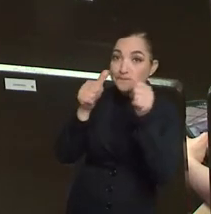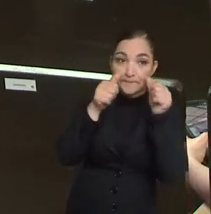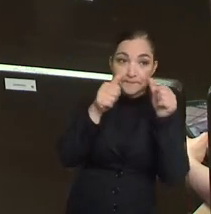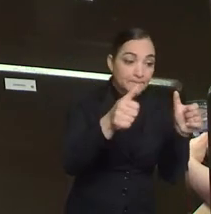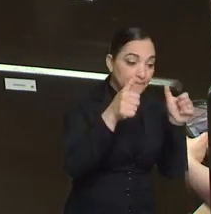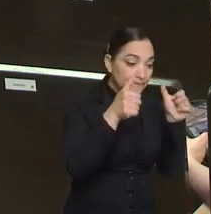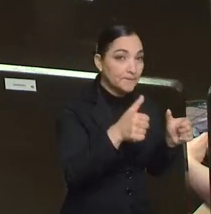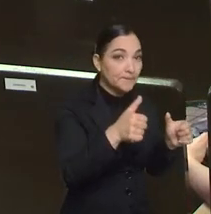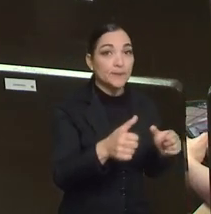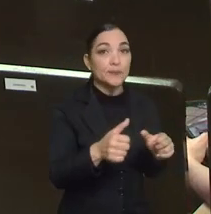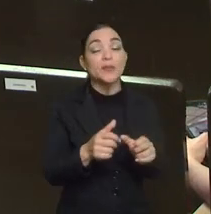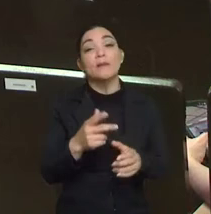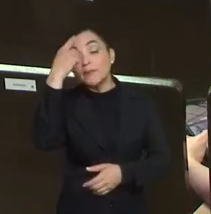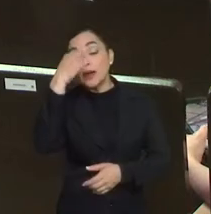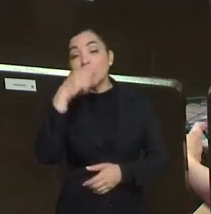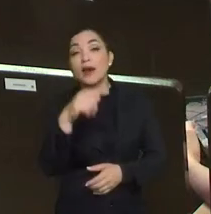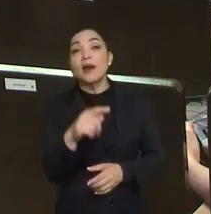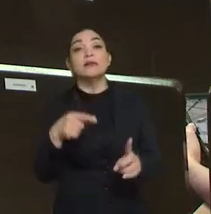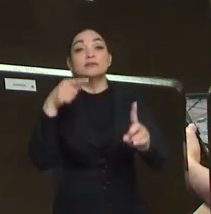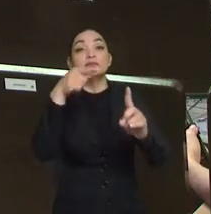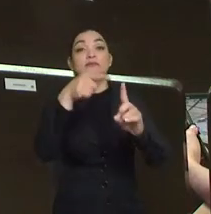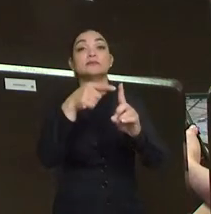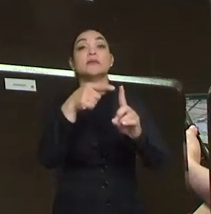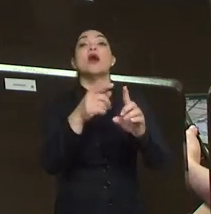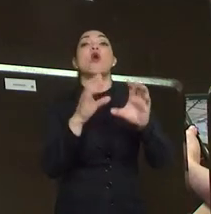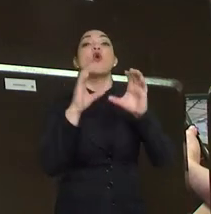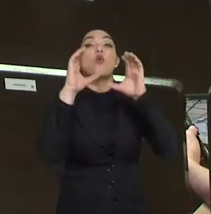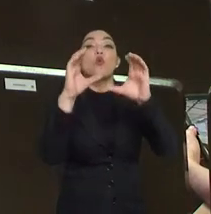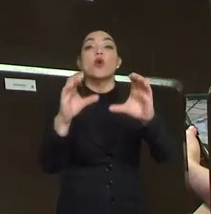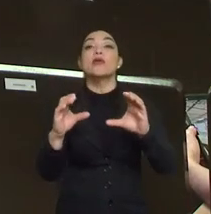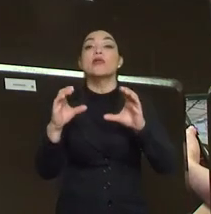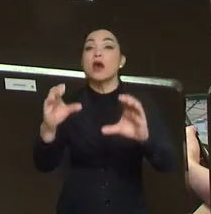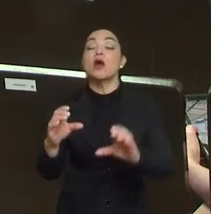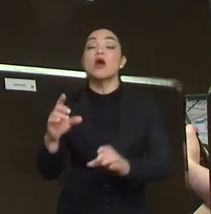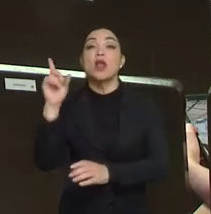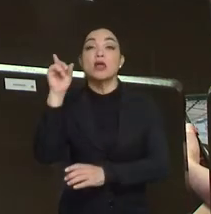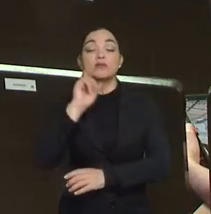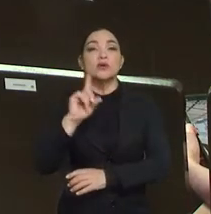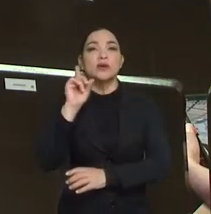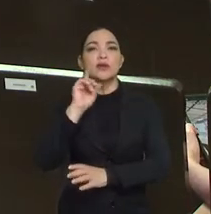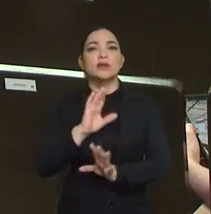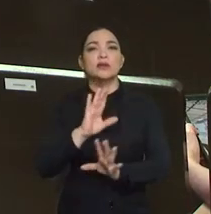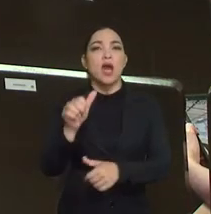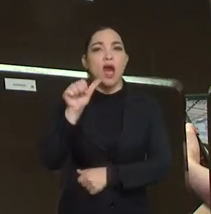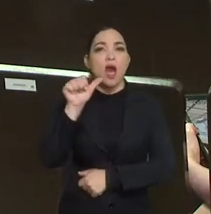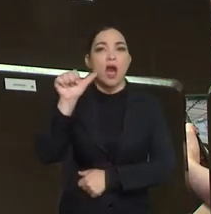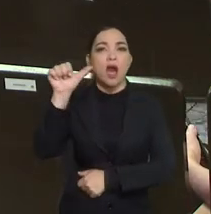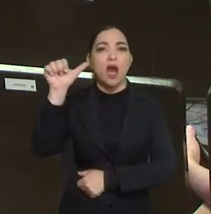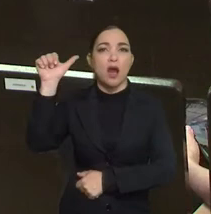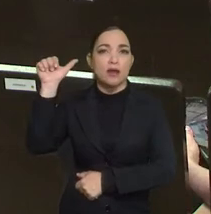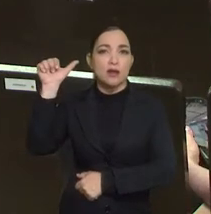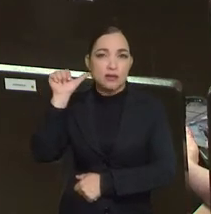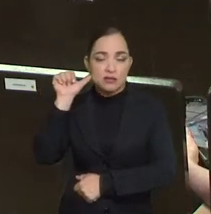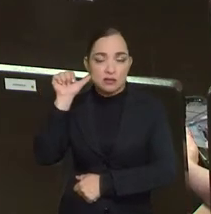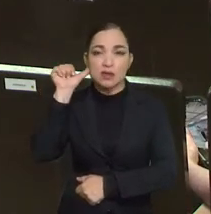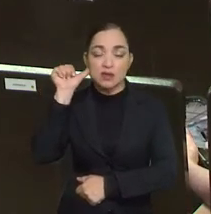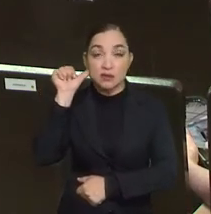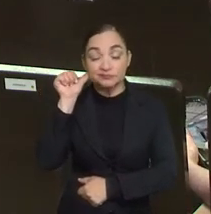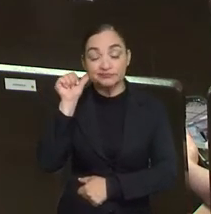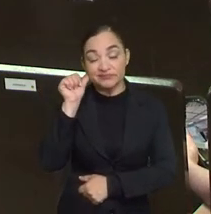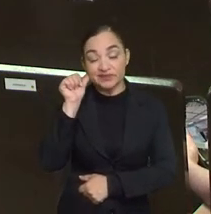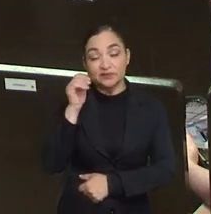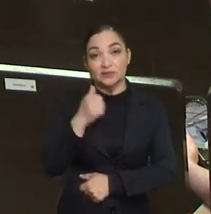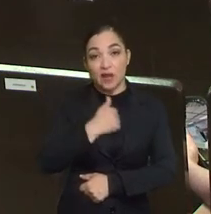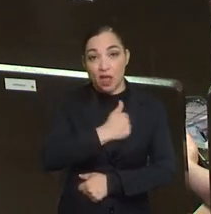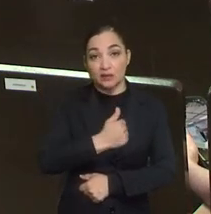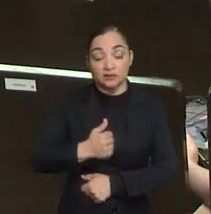al cuidado de las mujeres, a pesar de que ya ayer tuvimos un nuevo feminicidio en Choice.